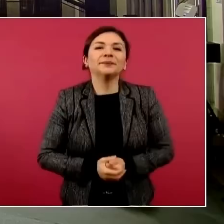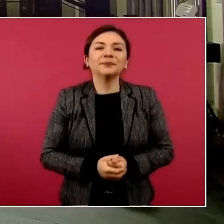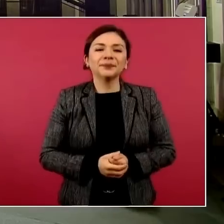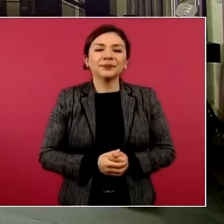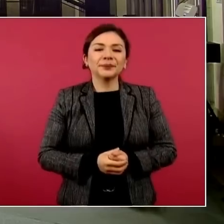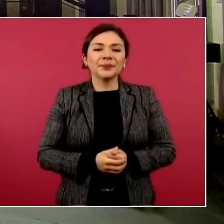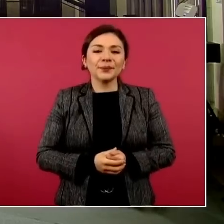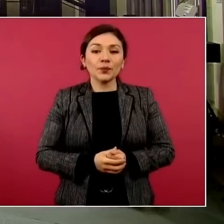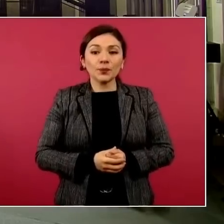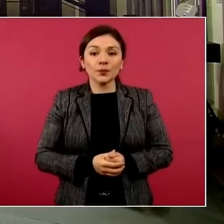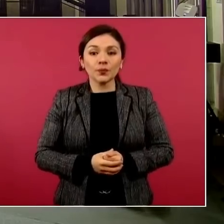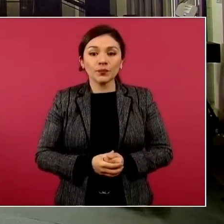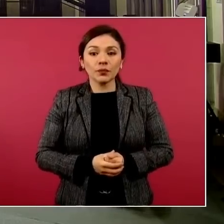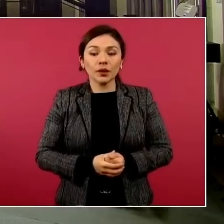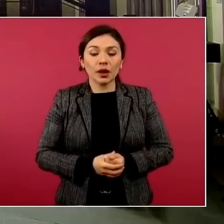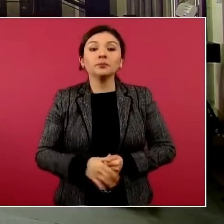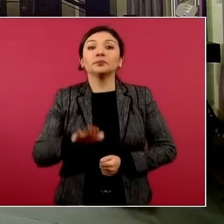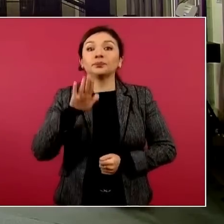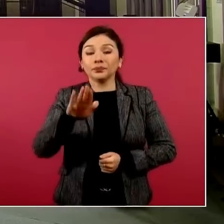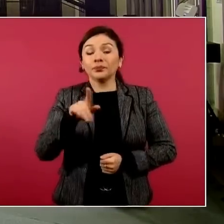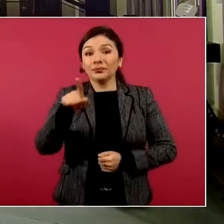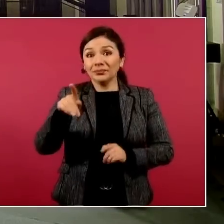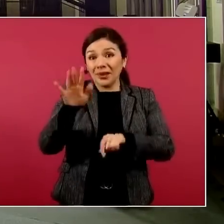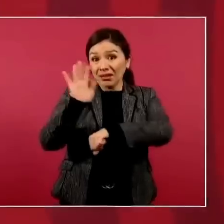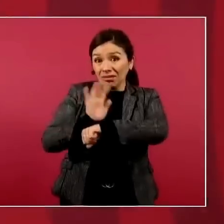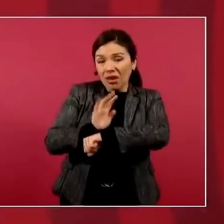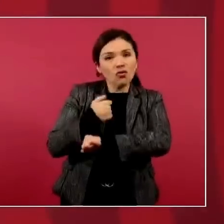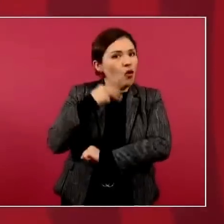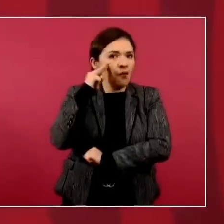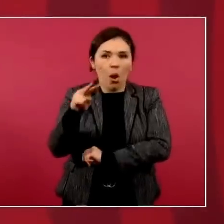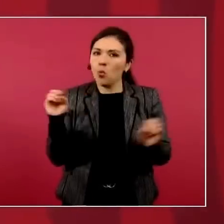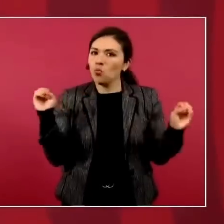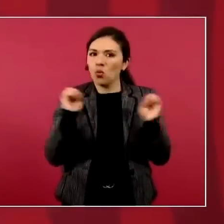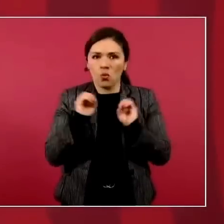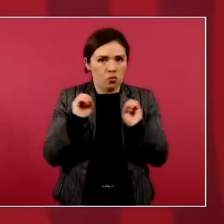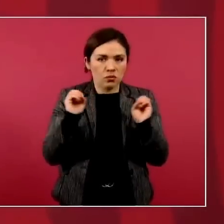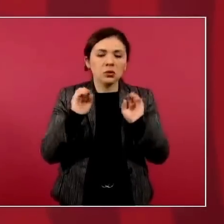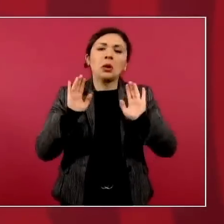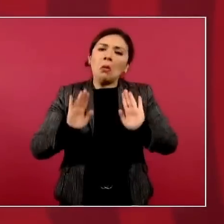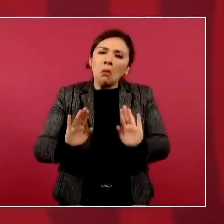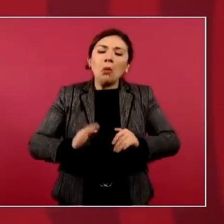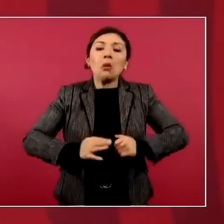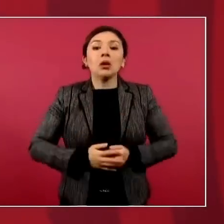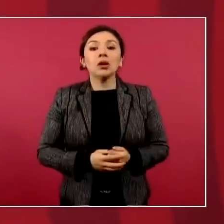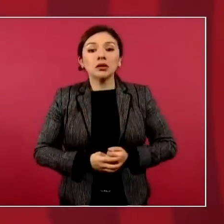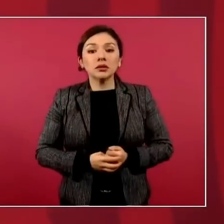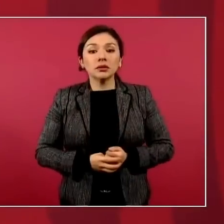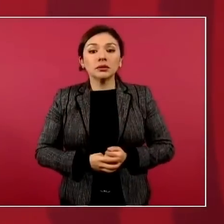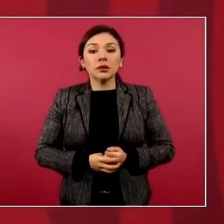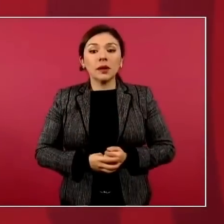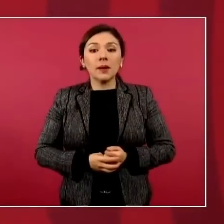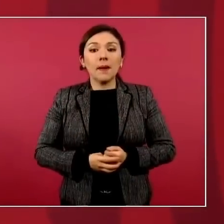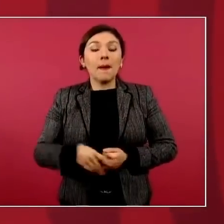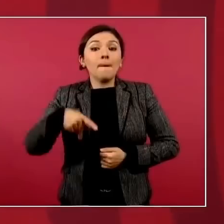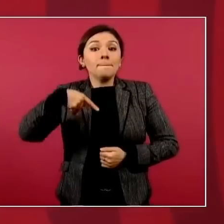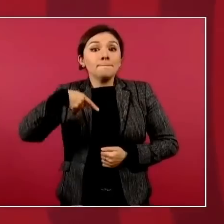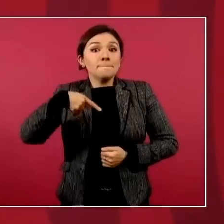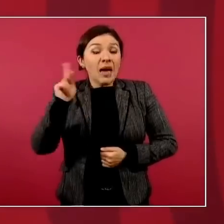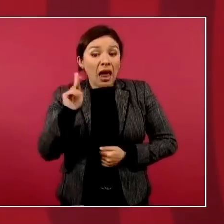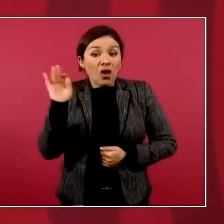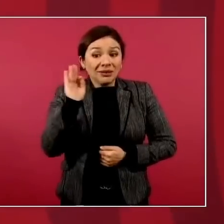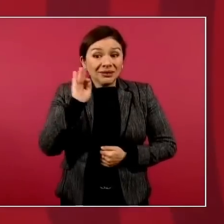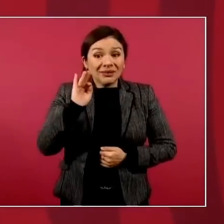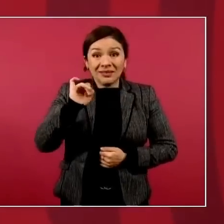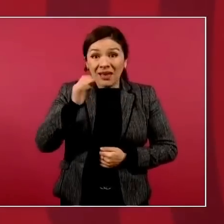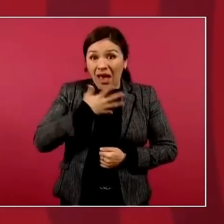Bueno, en cuanto al documental no lo he visto, pero si existe